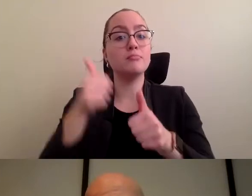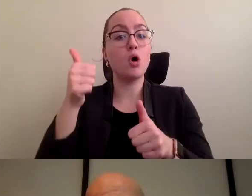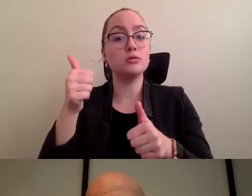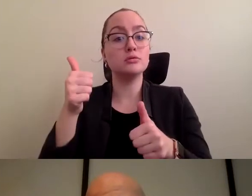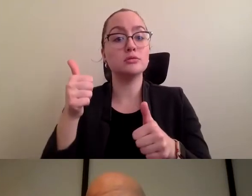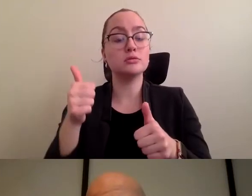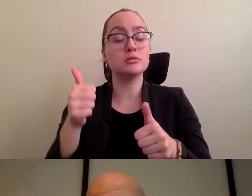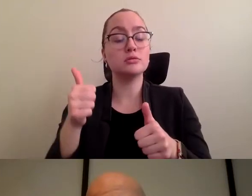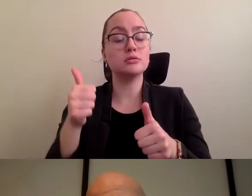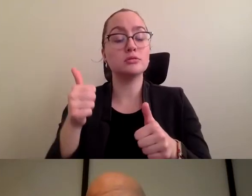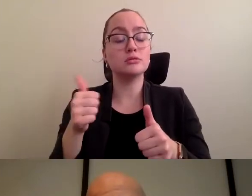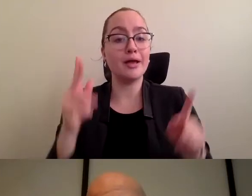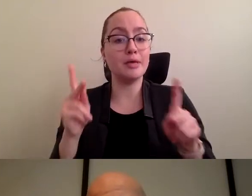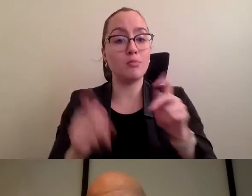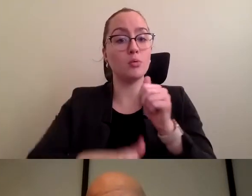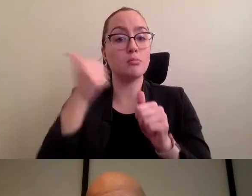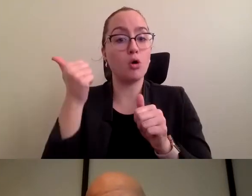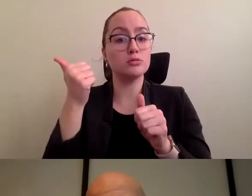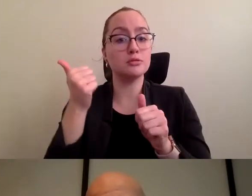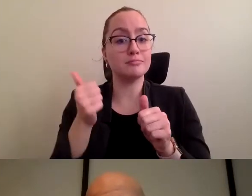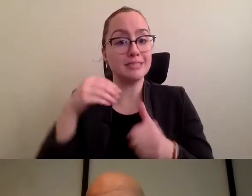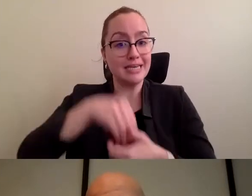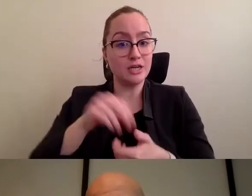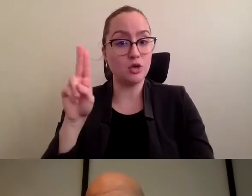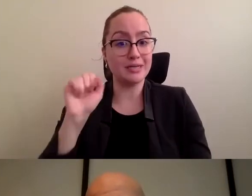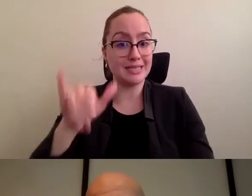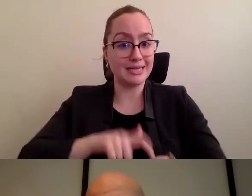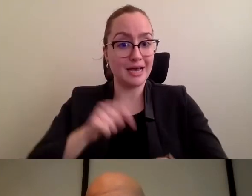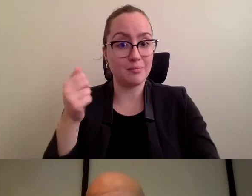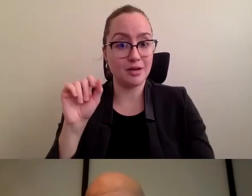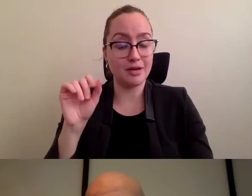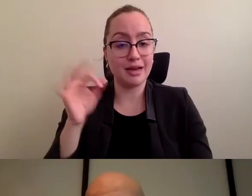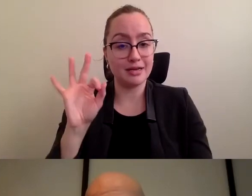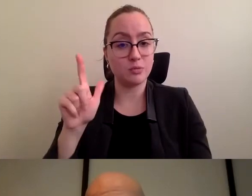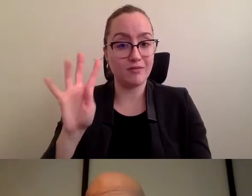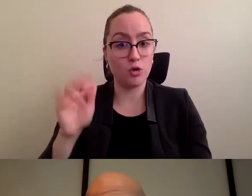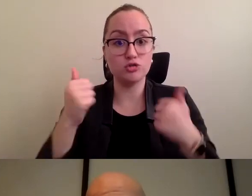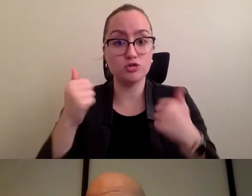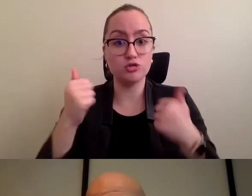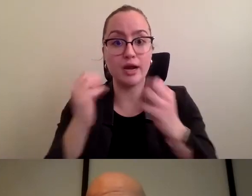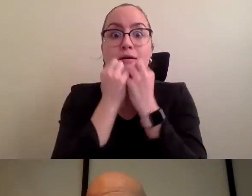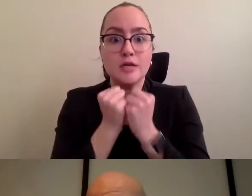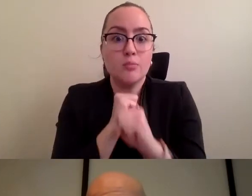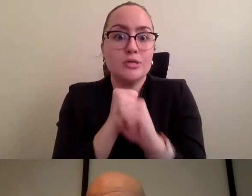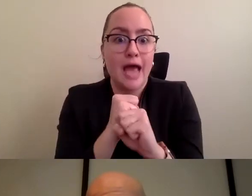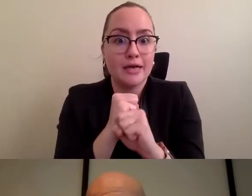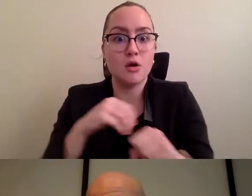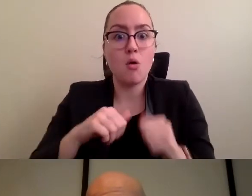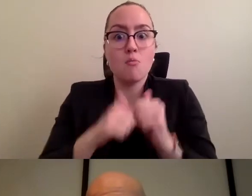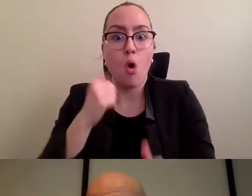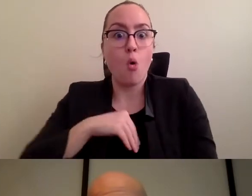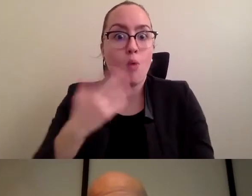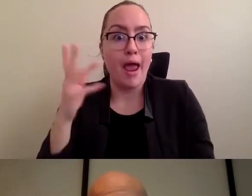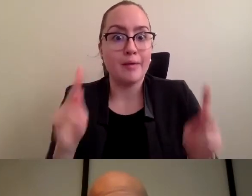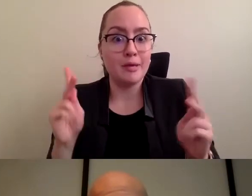inmigración de gente blanca y que era una victoria nórdica de proteger esta